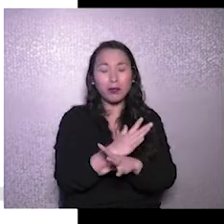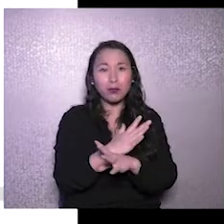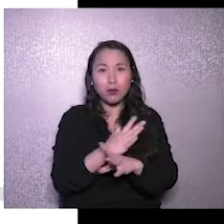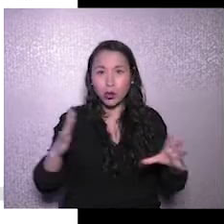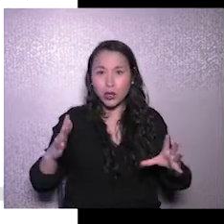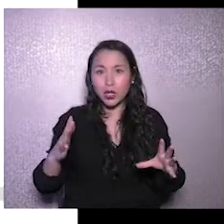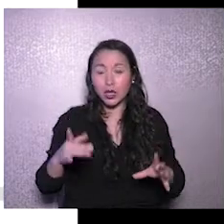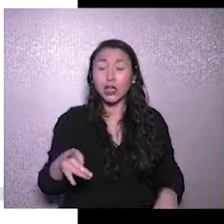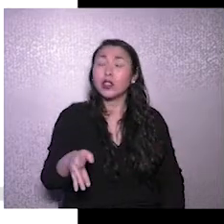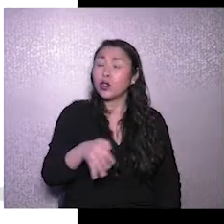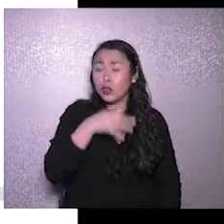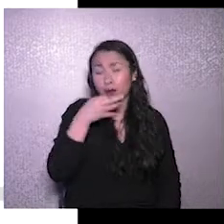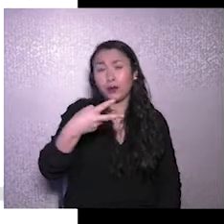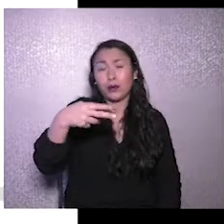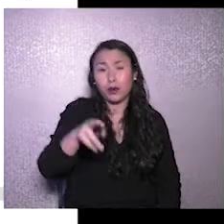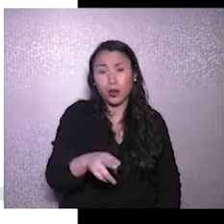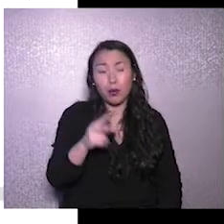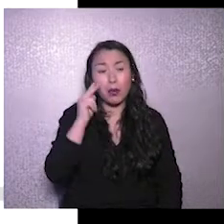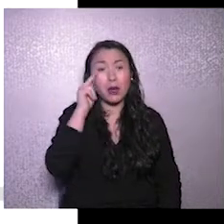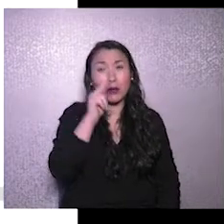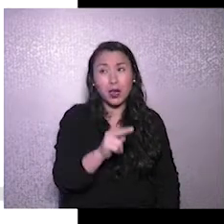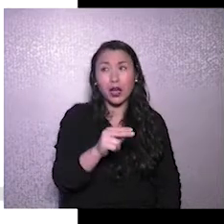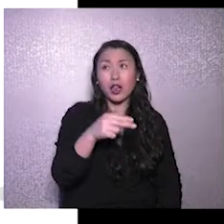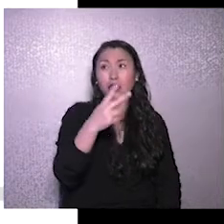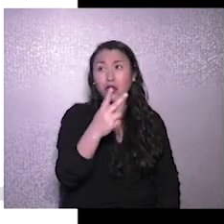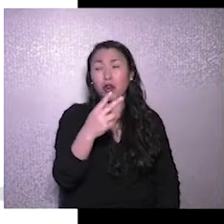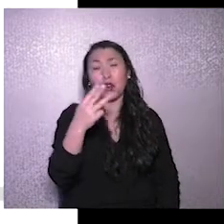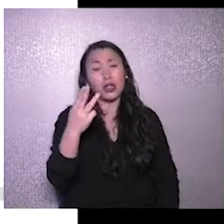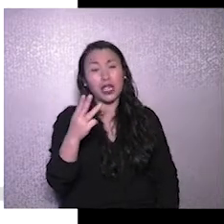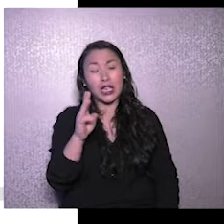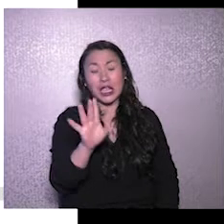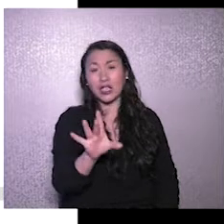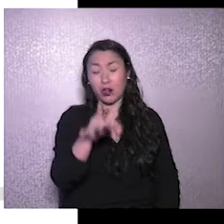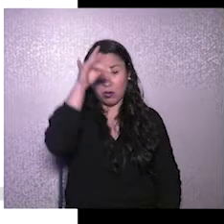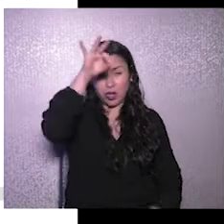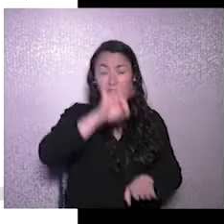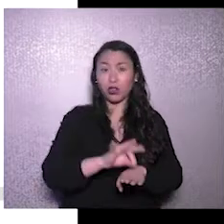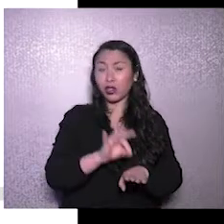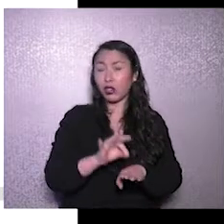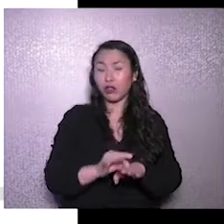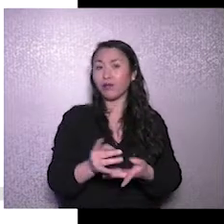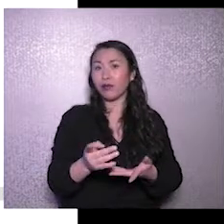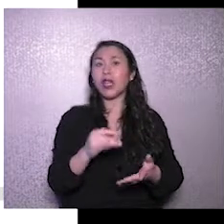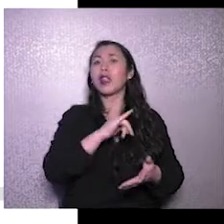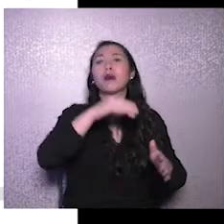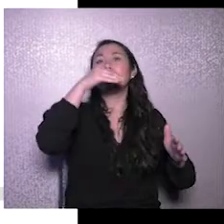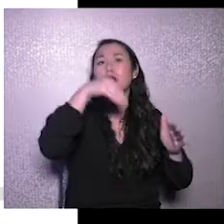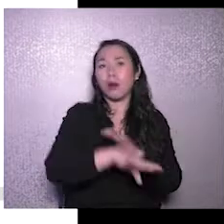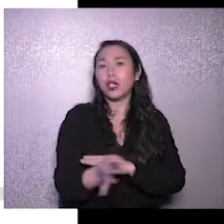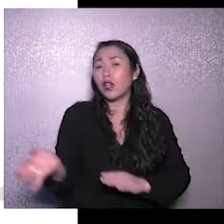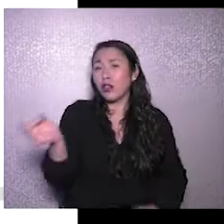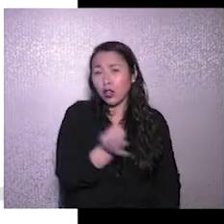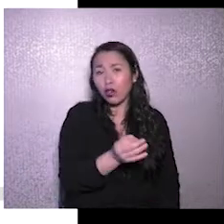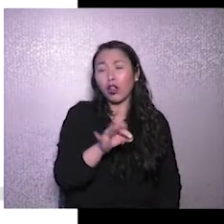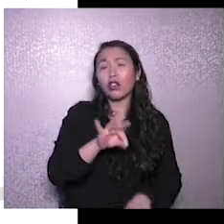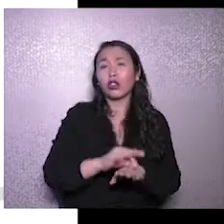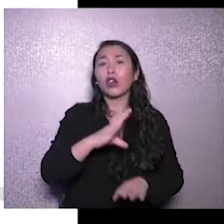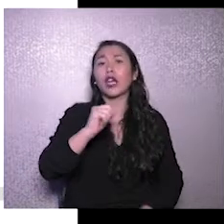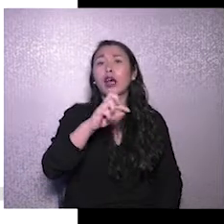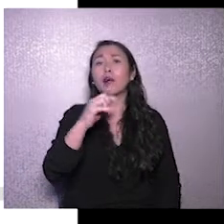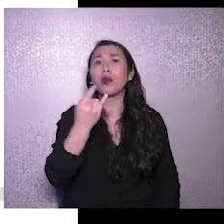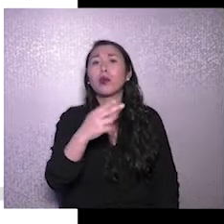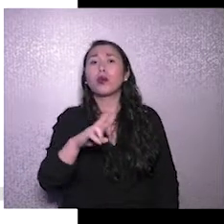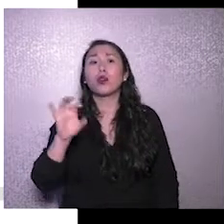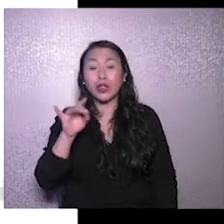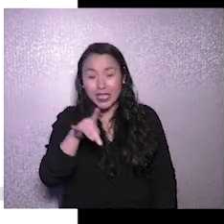Y, insisto, para mirar dos o tres slides y hacer un diagnóstico y el resto se guarda. Ya nos dijo el doctor Capurro, esas imágenes nos